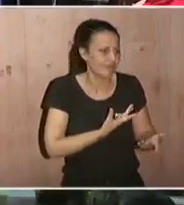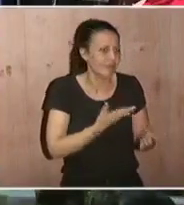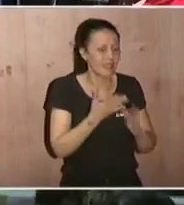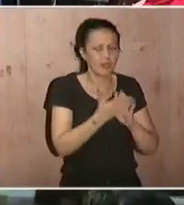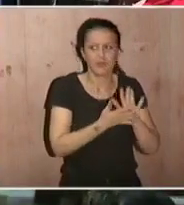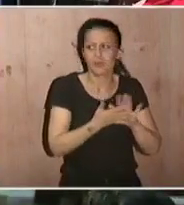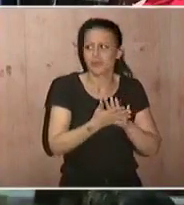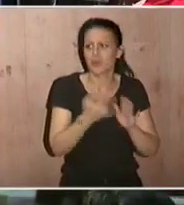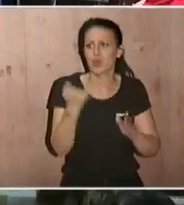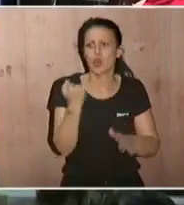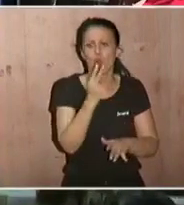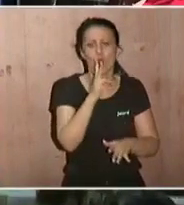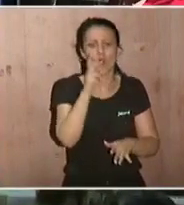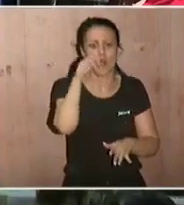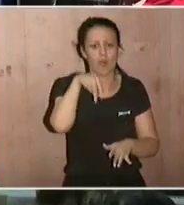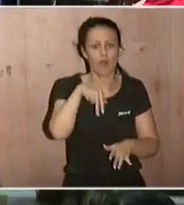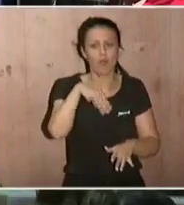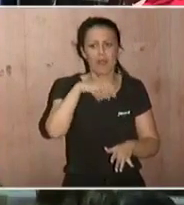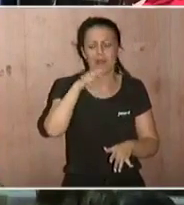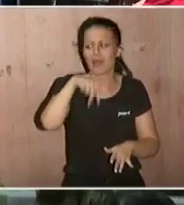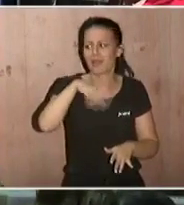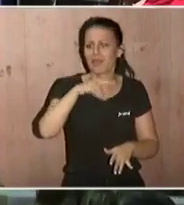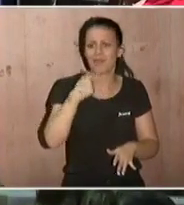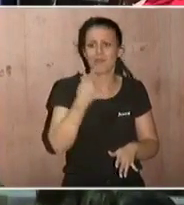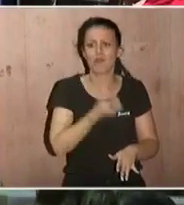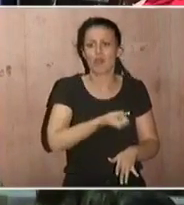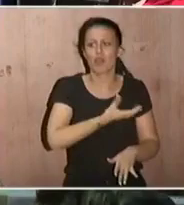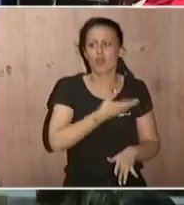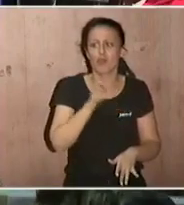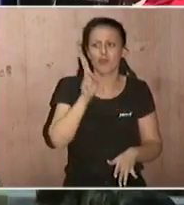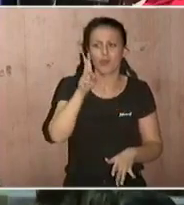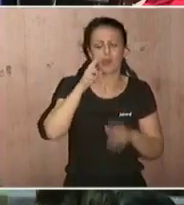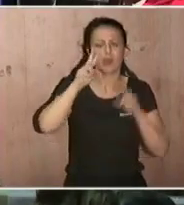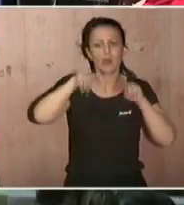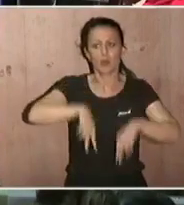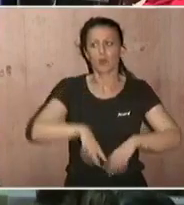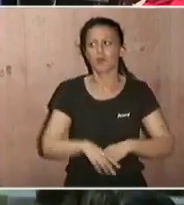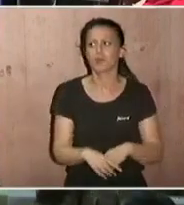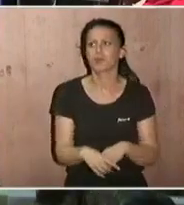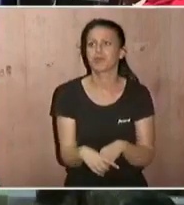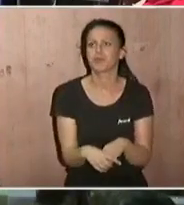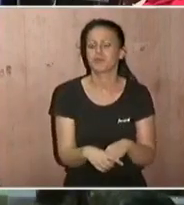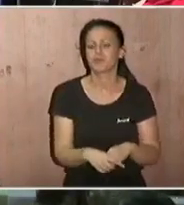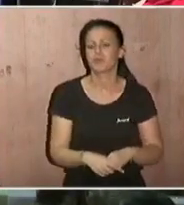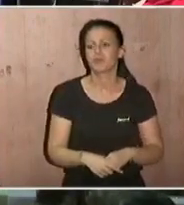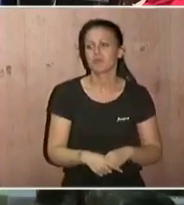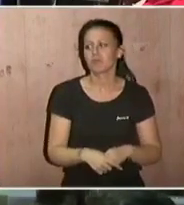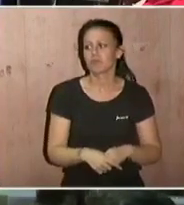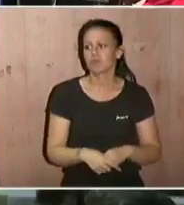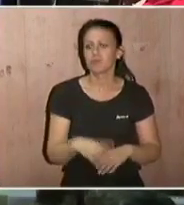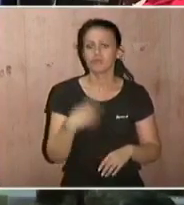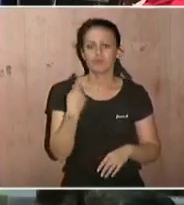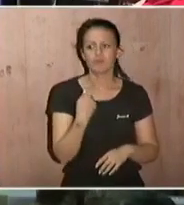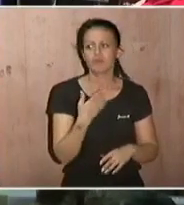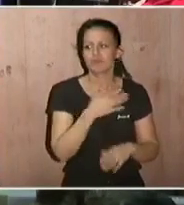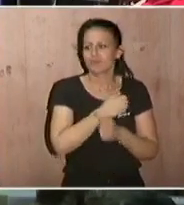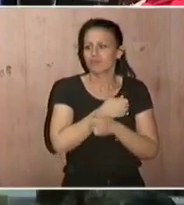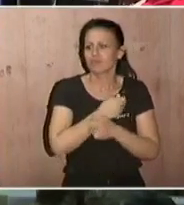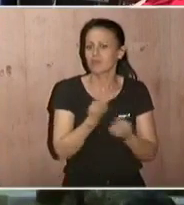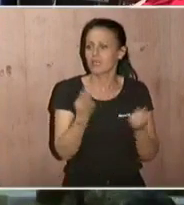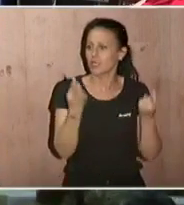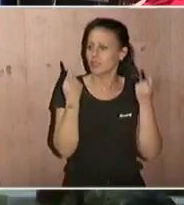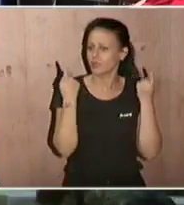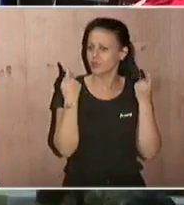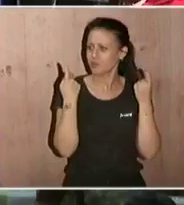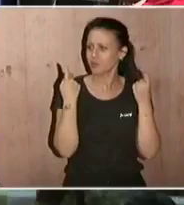de Juanjo Menéndez, no tengo vocación de maestro reconocido. Uno estima a sus discípulos, sobre todo por